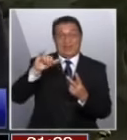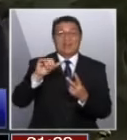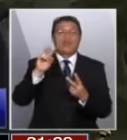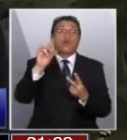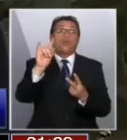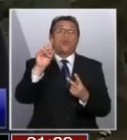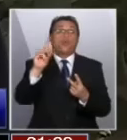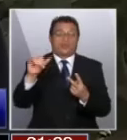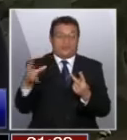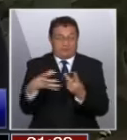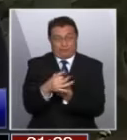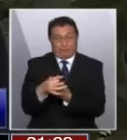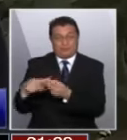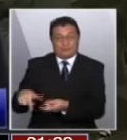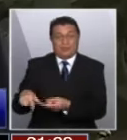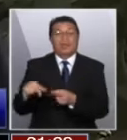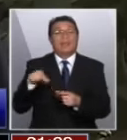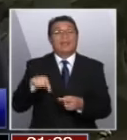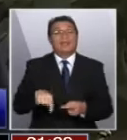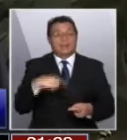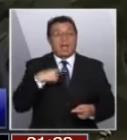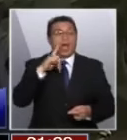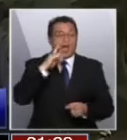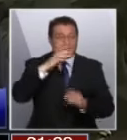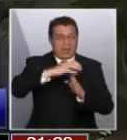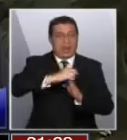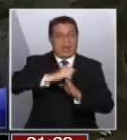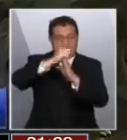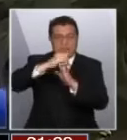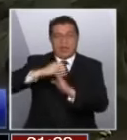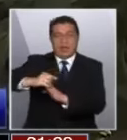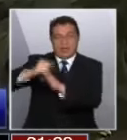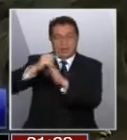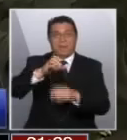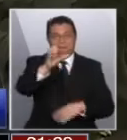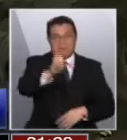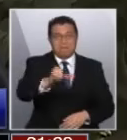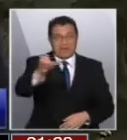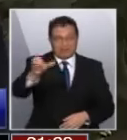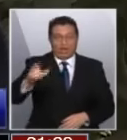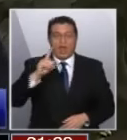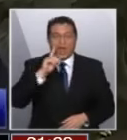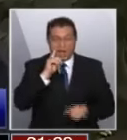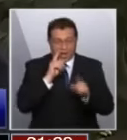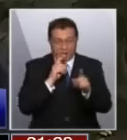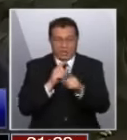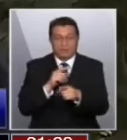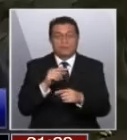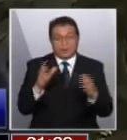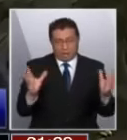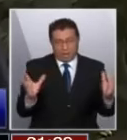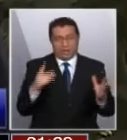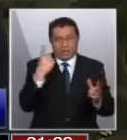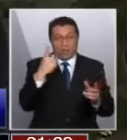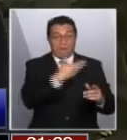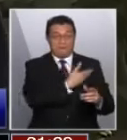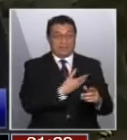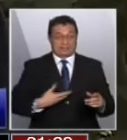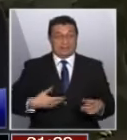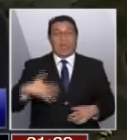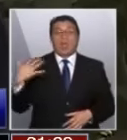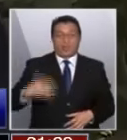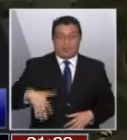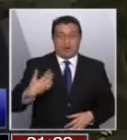Usted lo ha dicho Aquí hay liderazgos que son personales Claro en una presidencial es